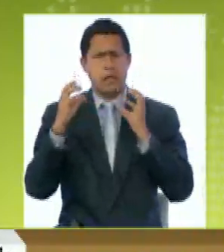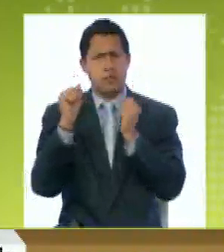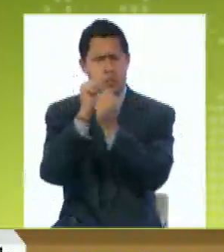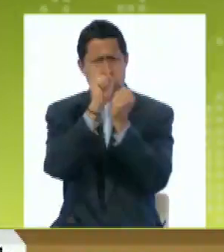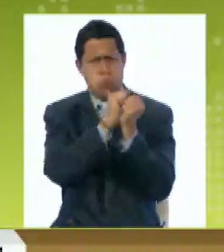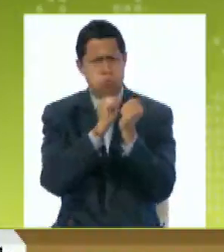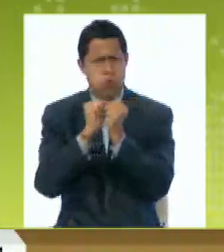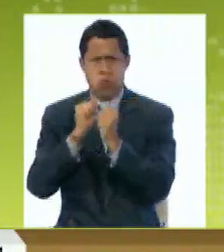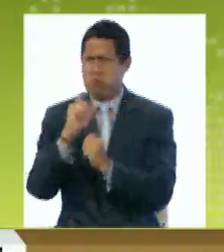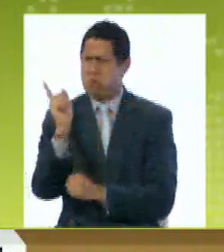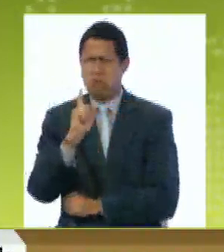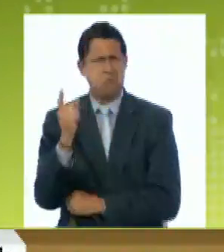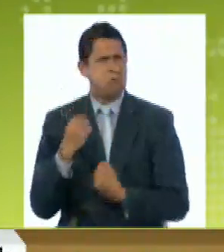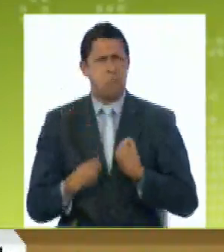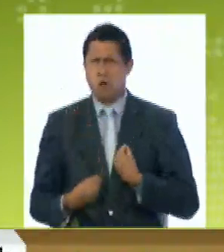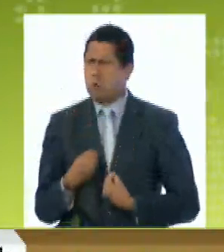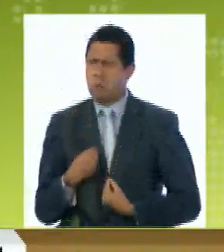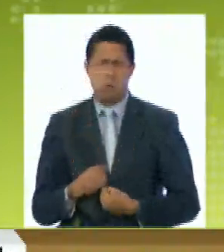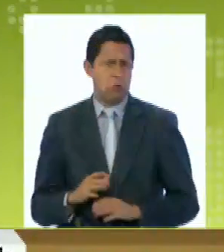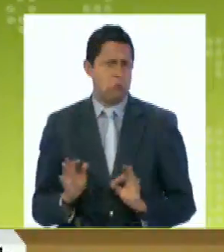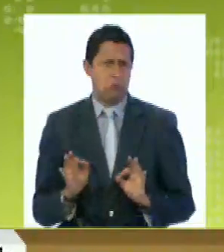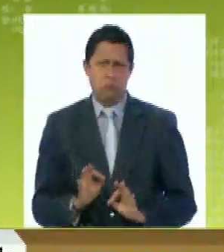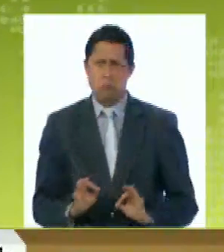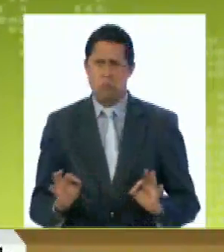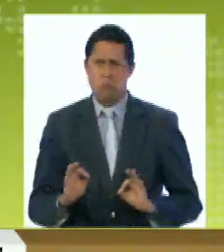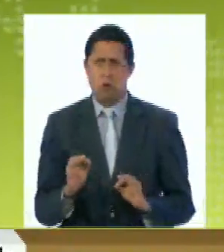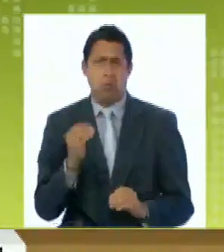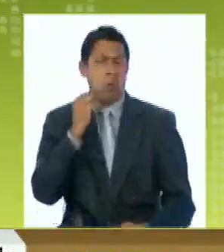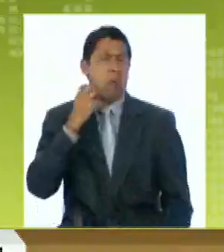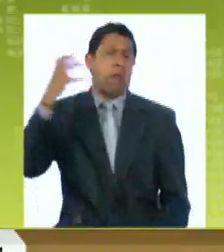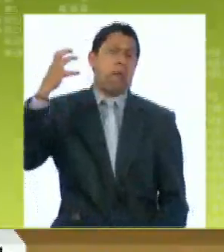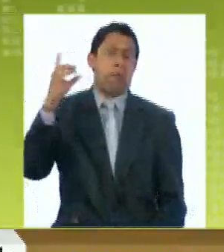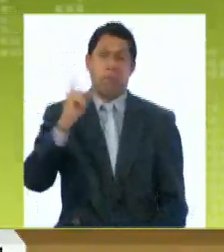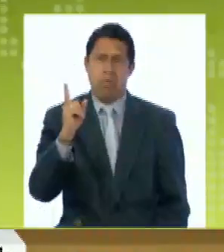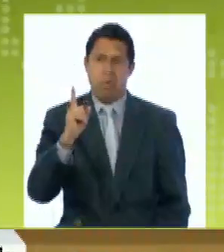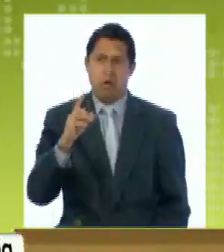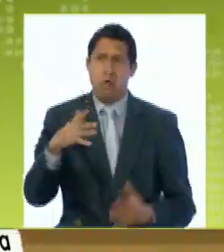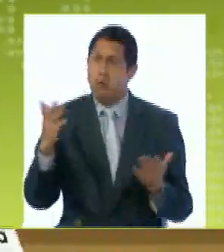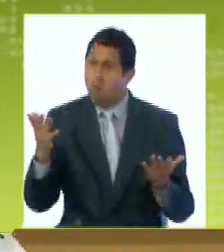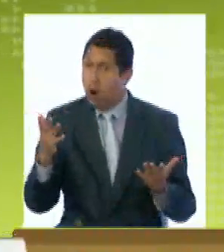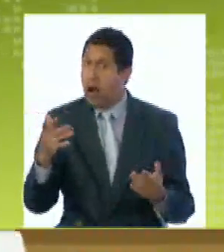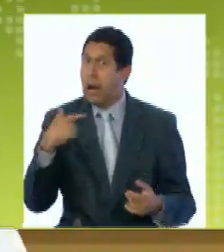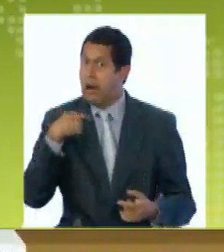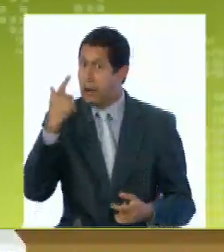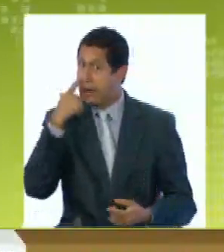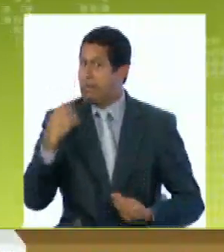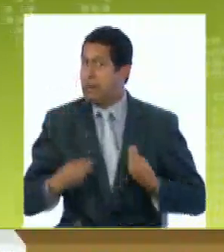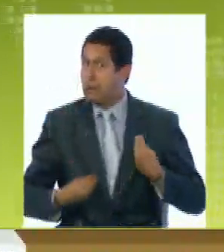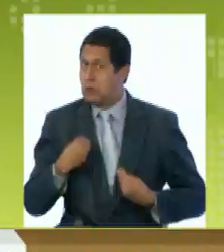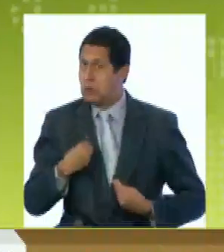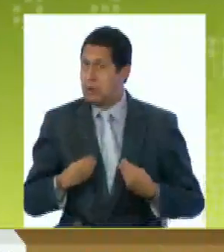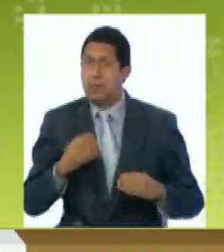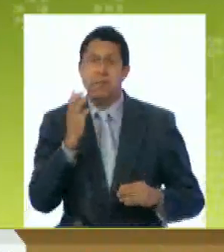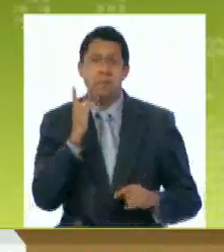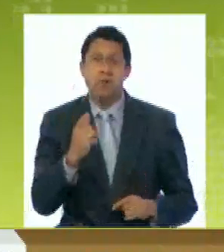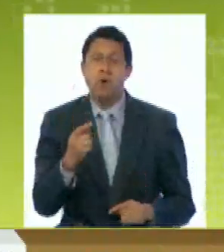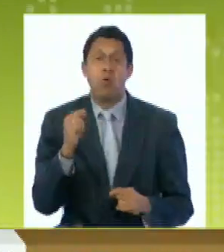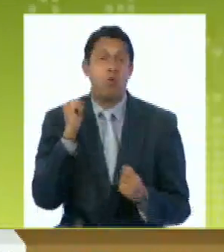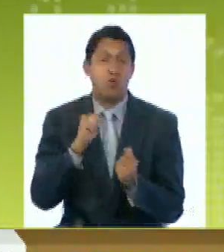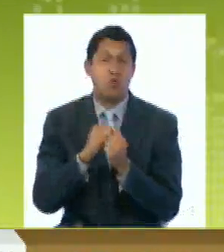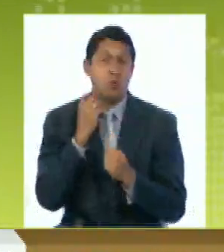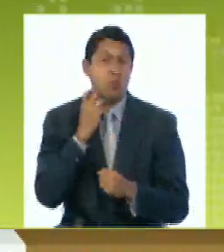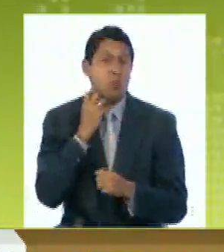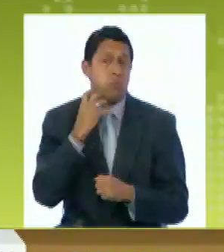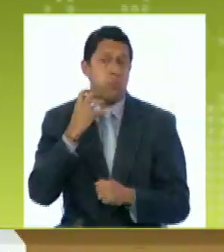nódulos generalmente nos preocupa mucho si no hay un nuevo lo dominante cuáles serían las características del nódulo qué preocuparían un nódulo que